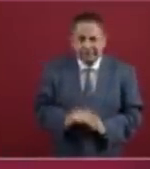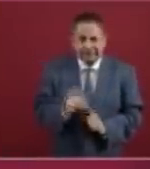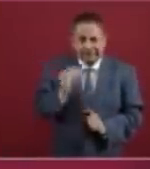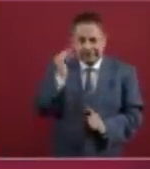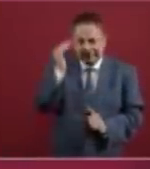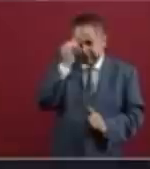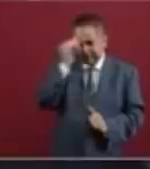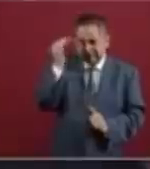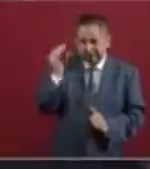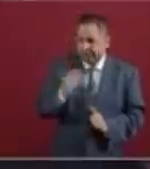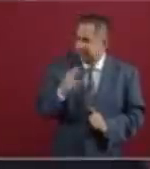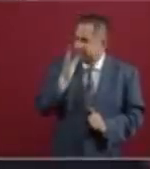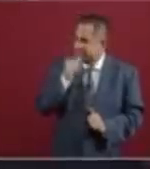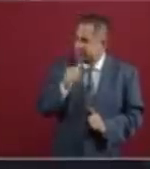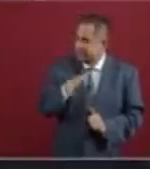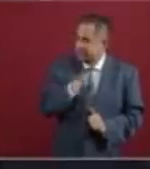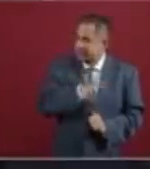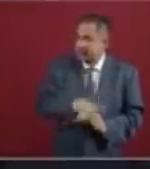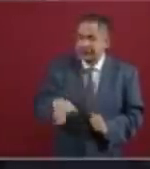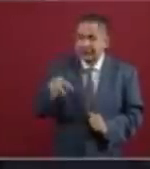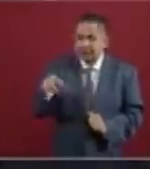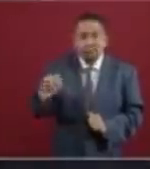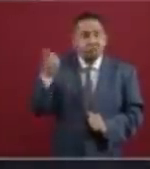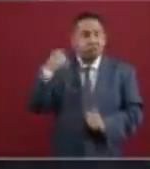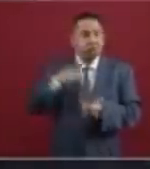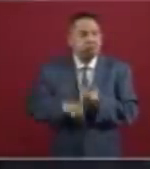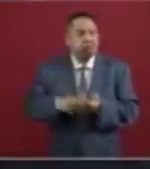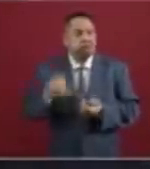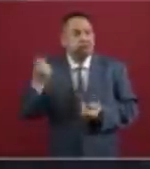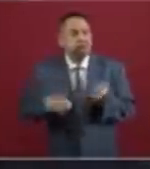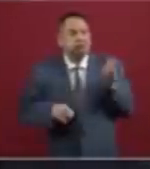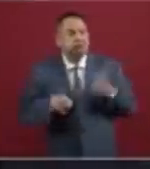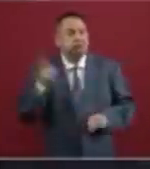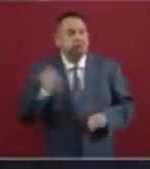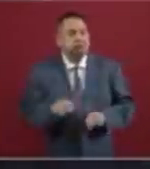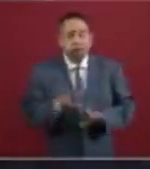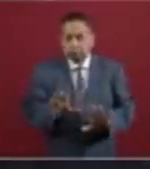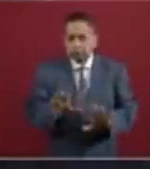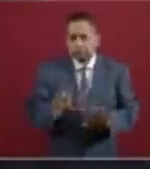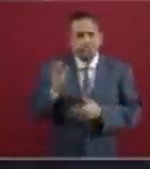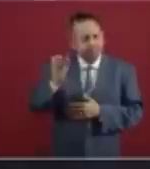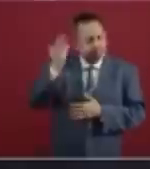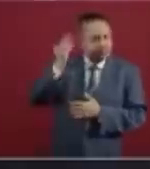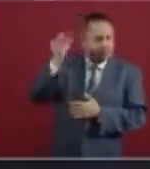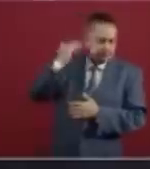cuestionables, lamentables, feas. Así era antes.